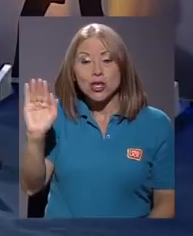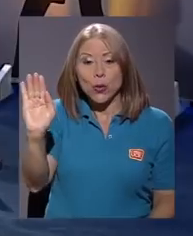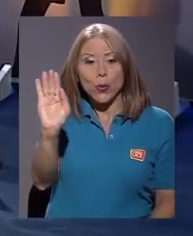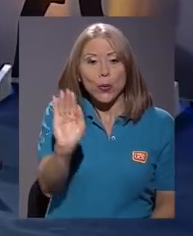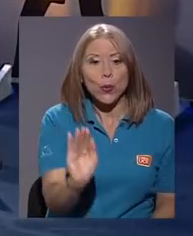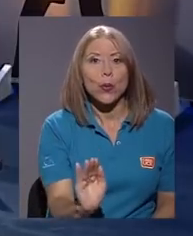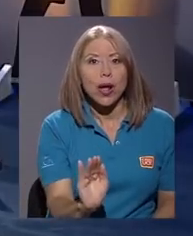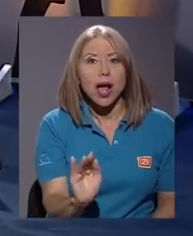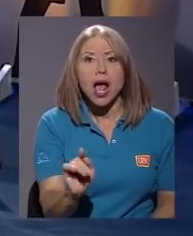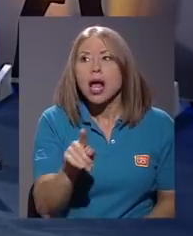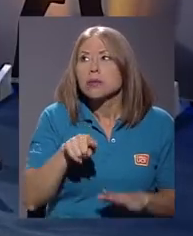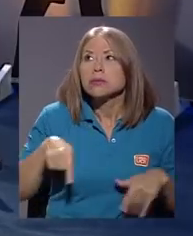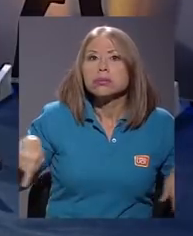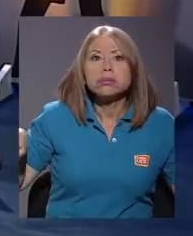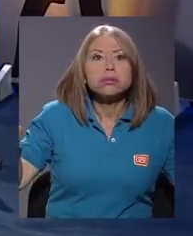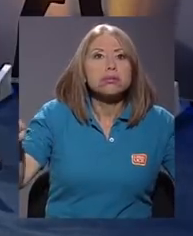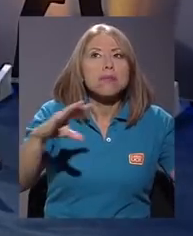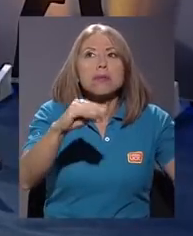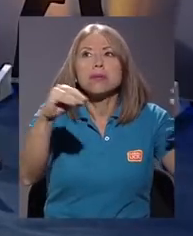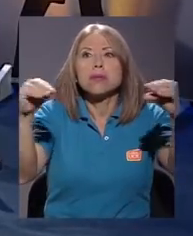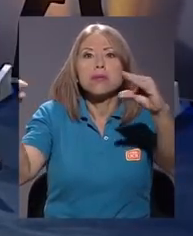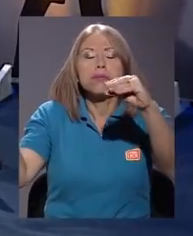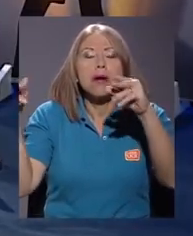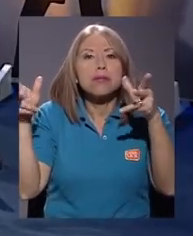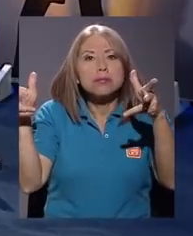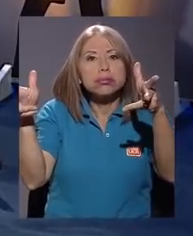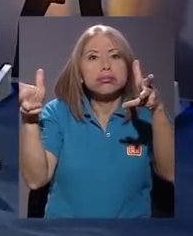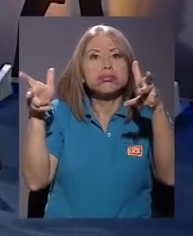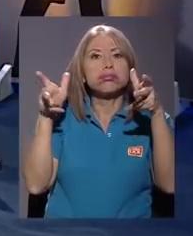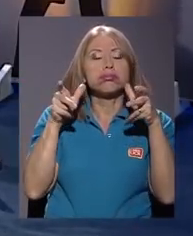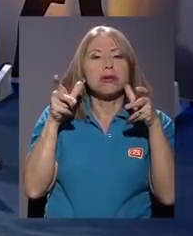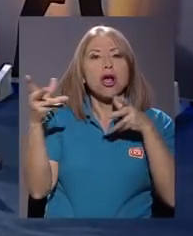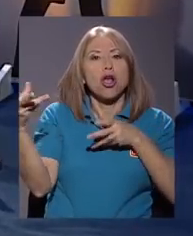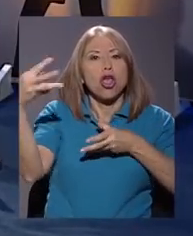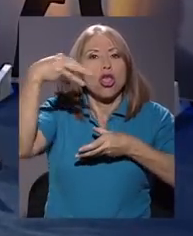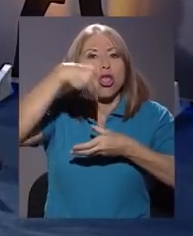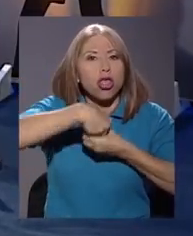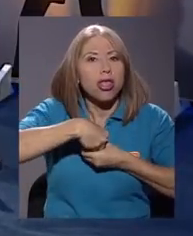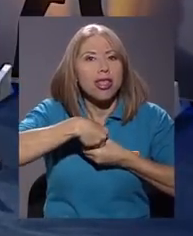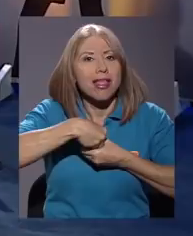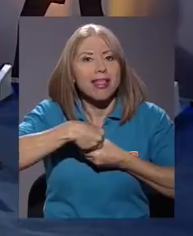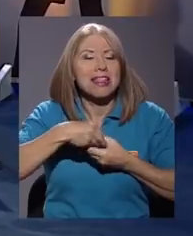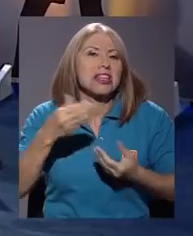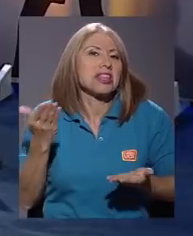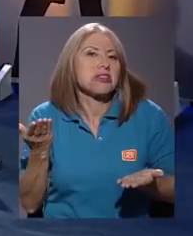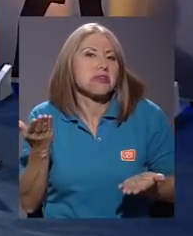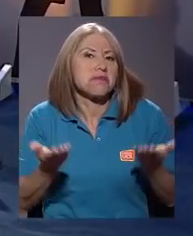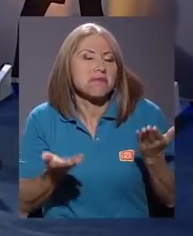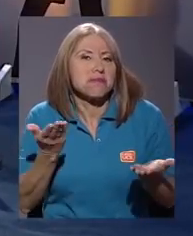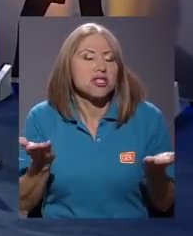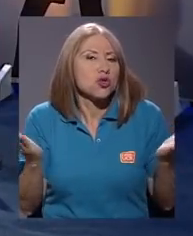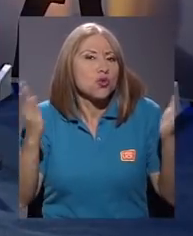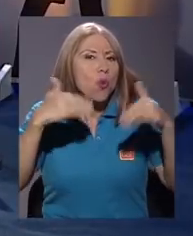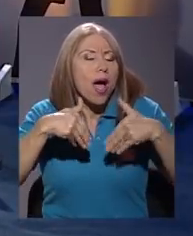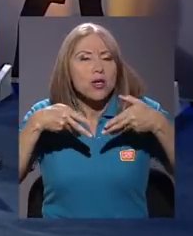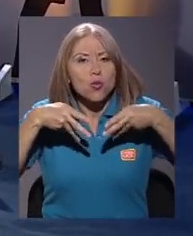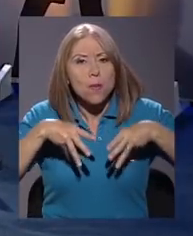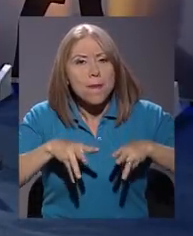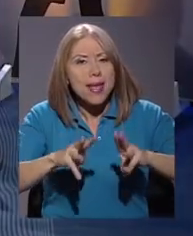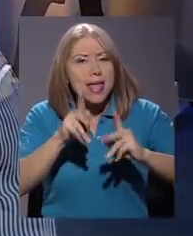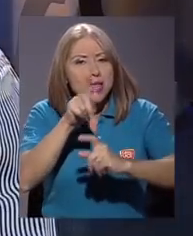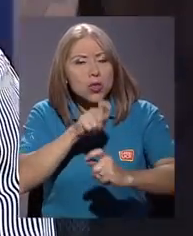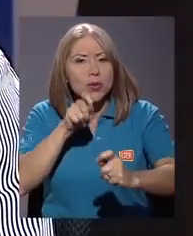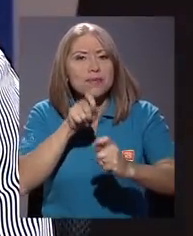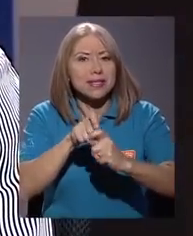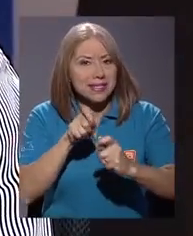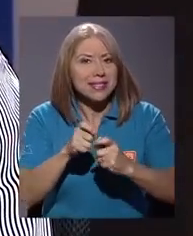verdad y simplemente lo absorben tal vez no hay una no hay un método así tan tan tan específico